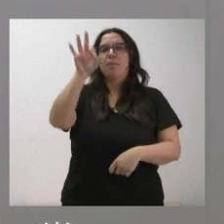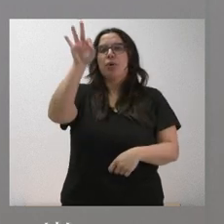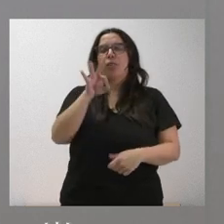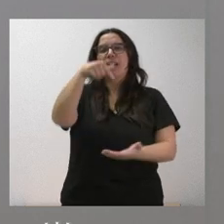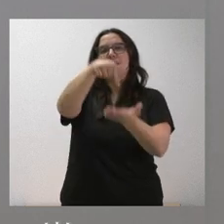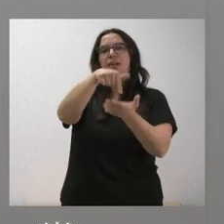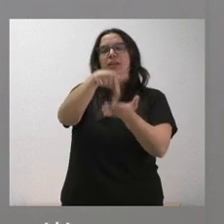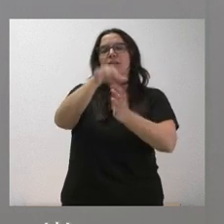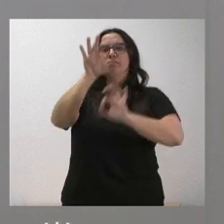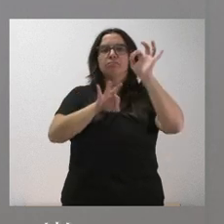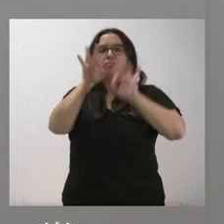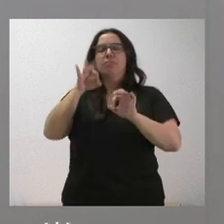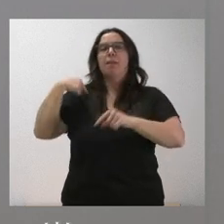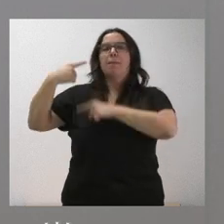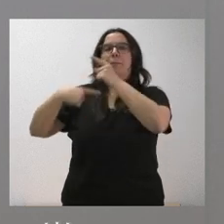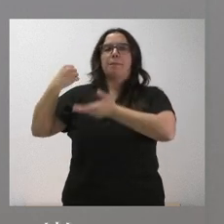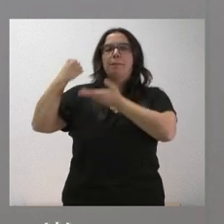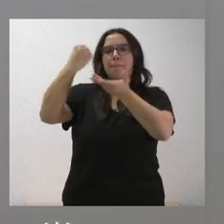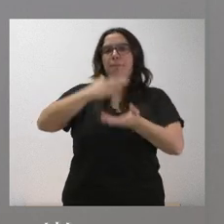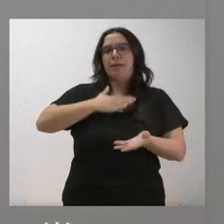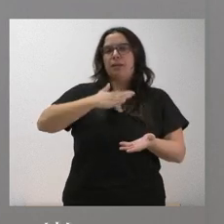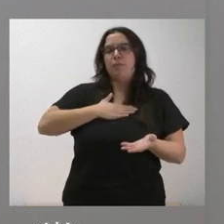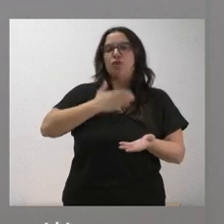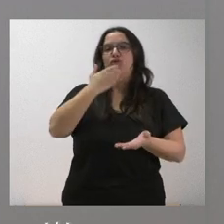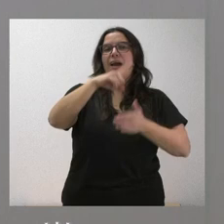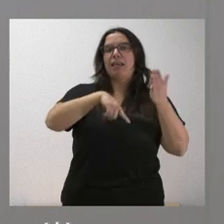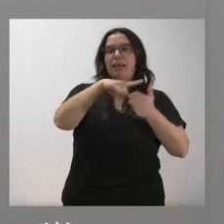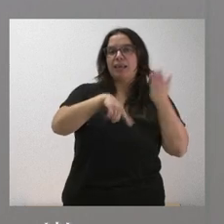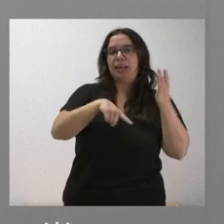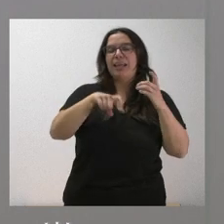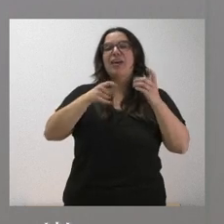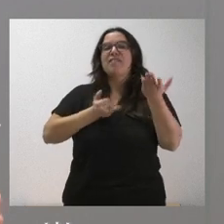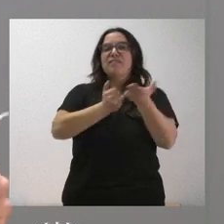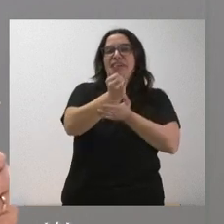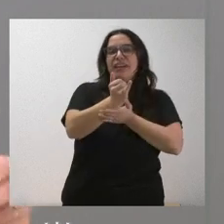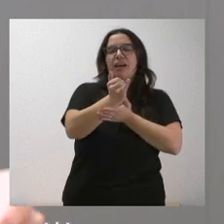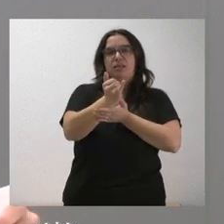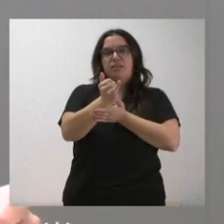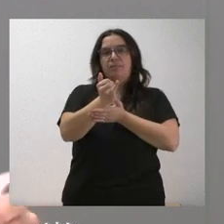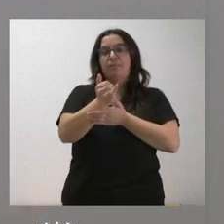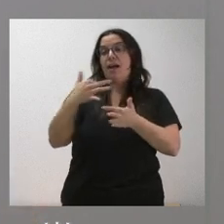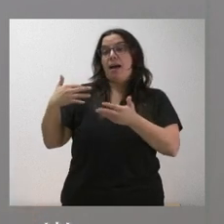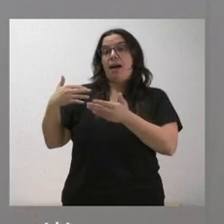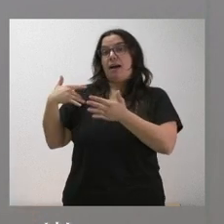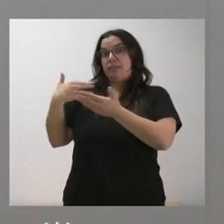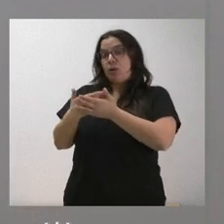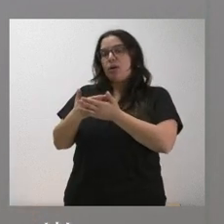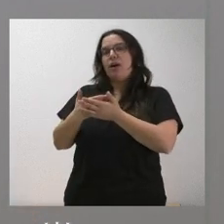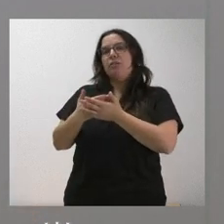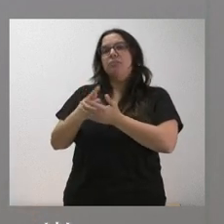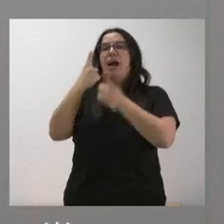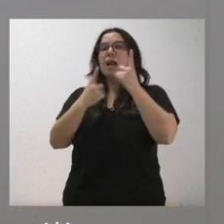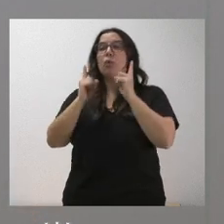del impuesto sobre transmisiones patrimoniales por arrendamiento de fincas rústicas hasta ahora estaba aplicado en algunas